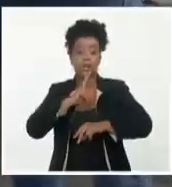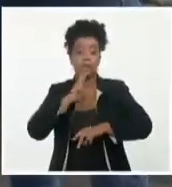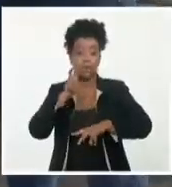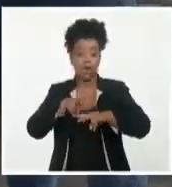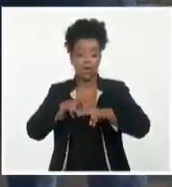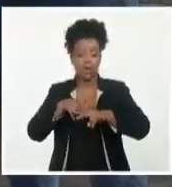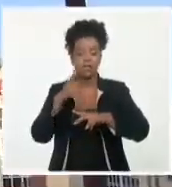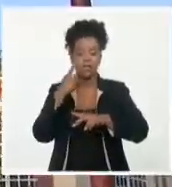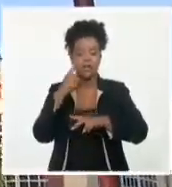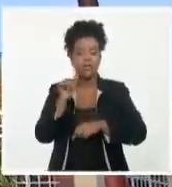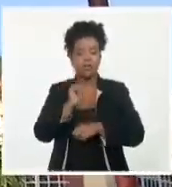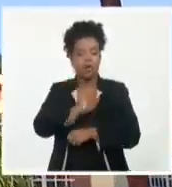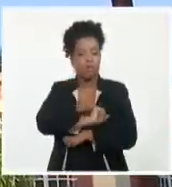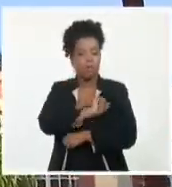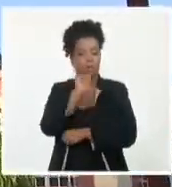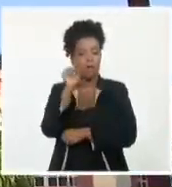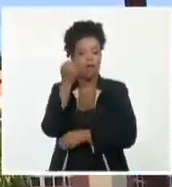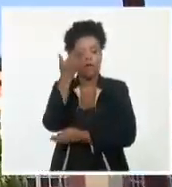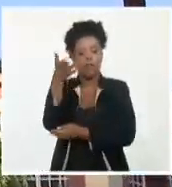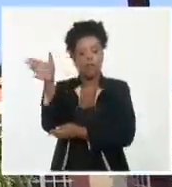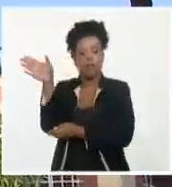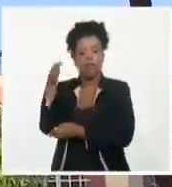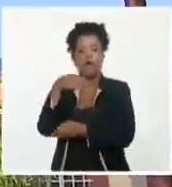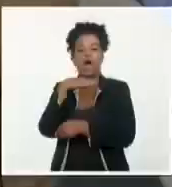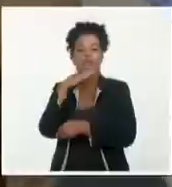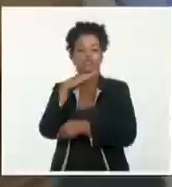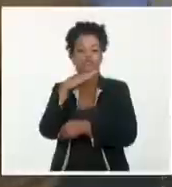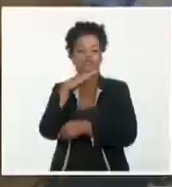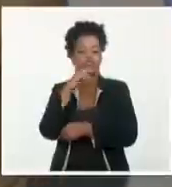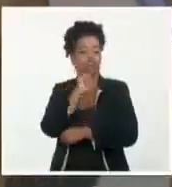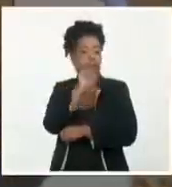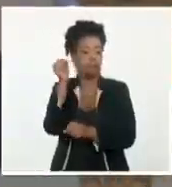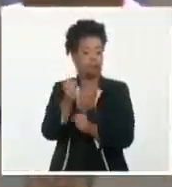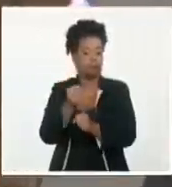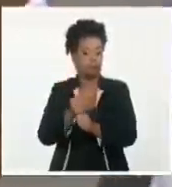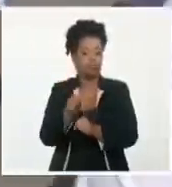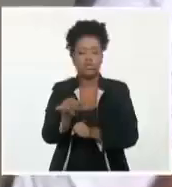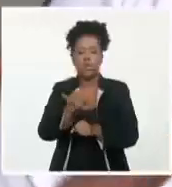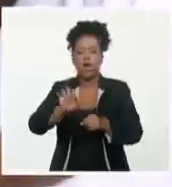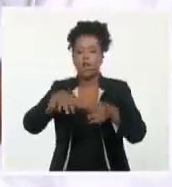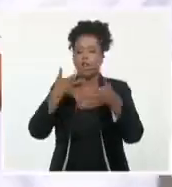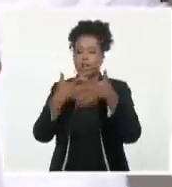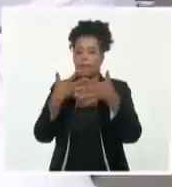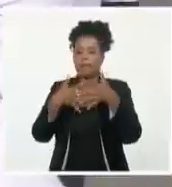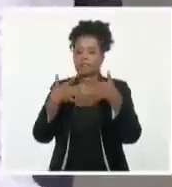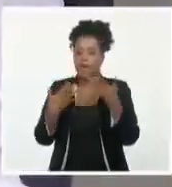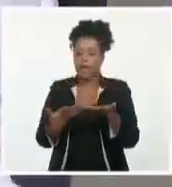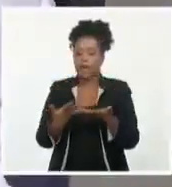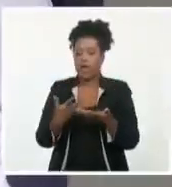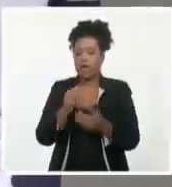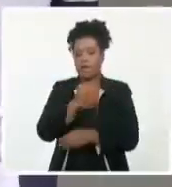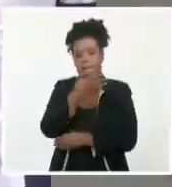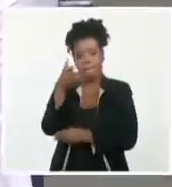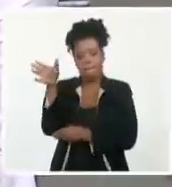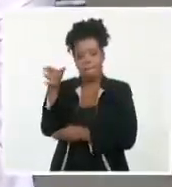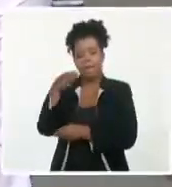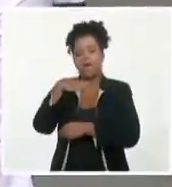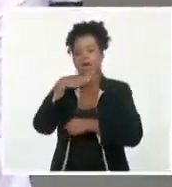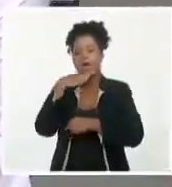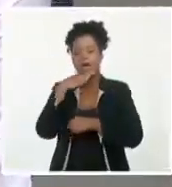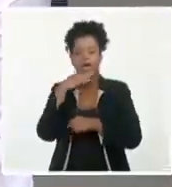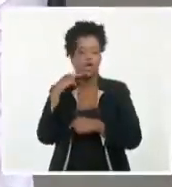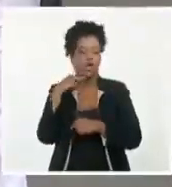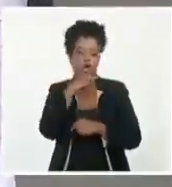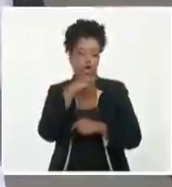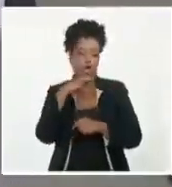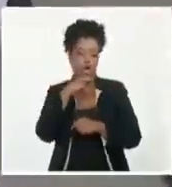otorgada la bandera de proeza laboral. A su vez, la empresa recibió la de vanguardia nacional por los resultados en su